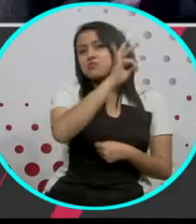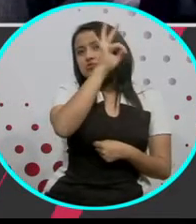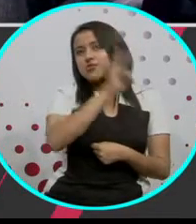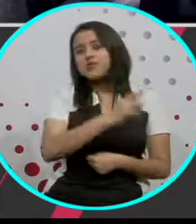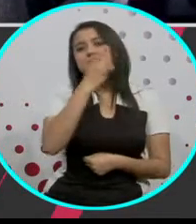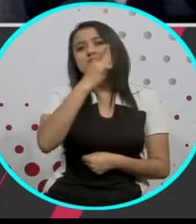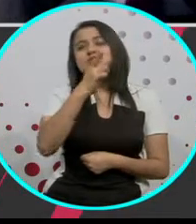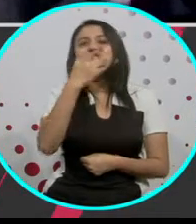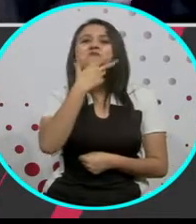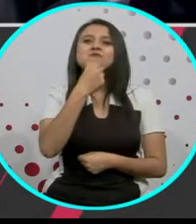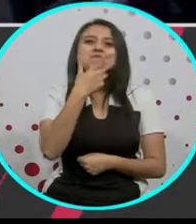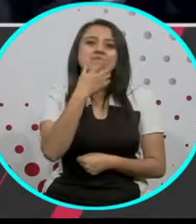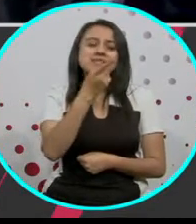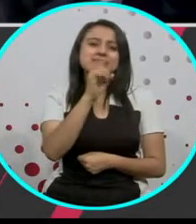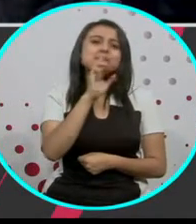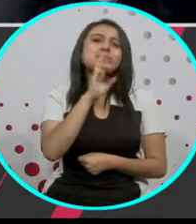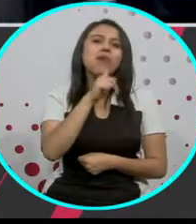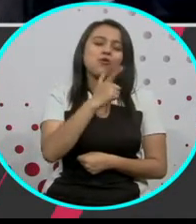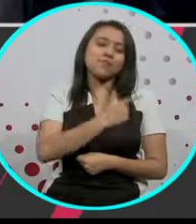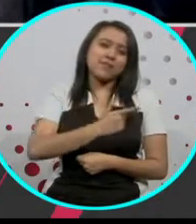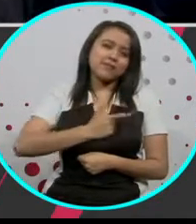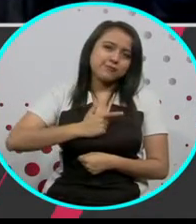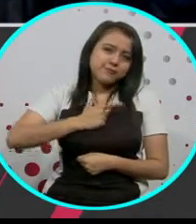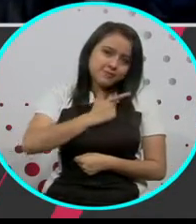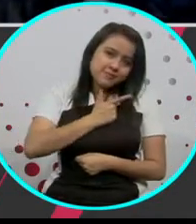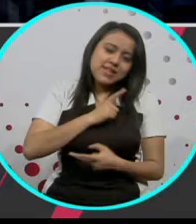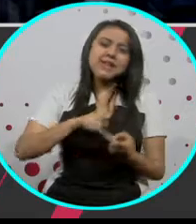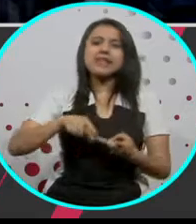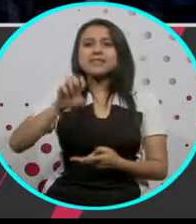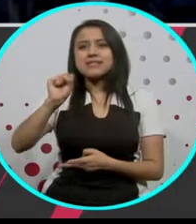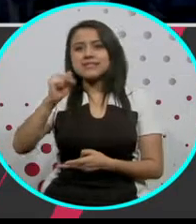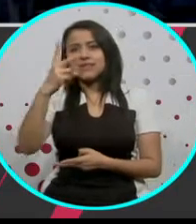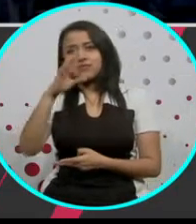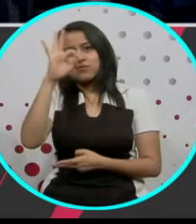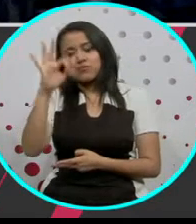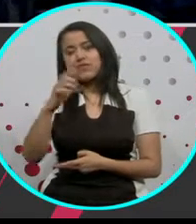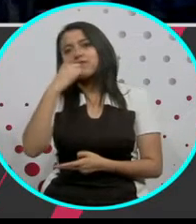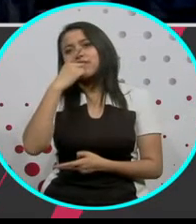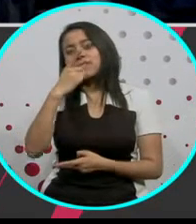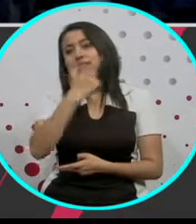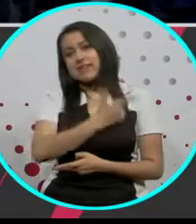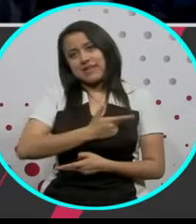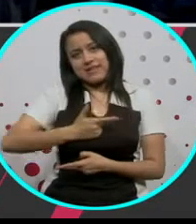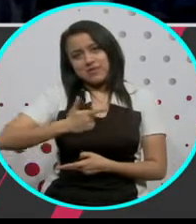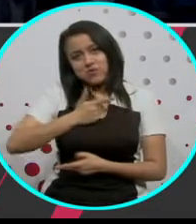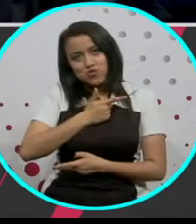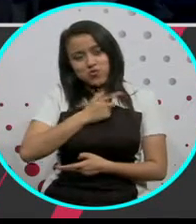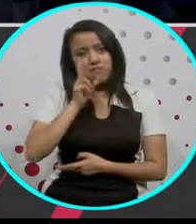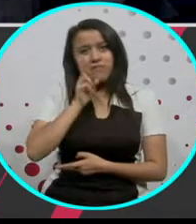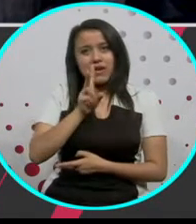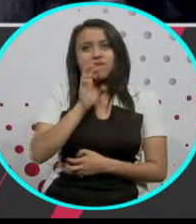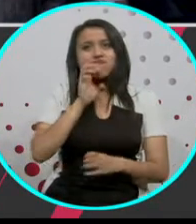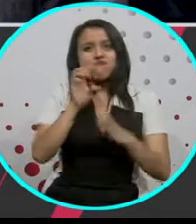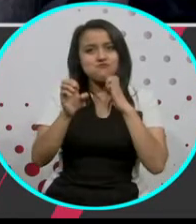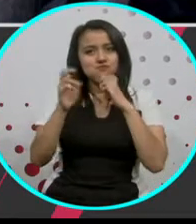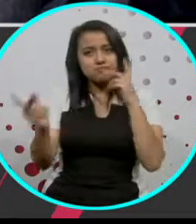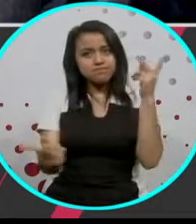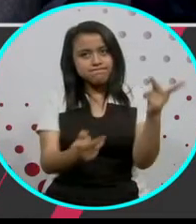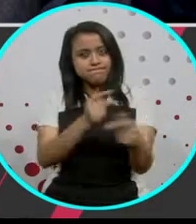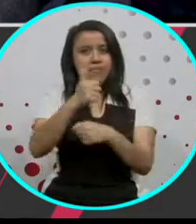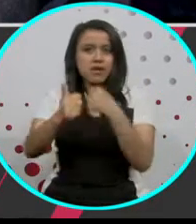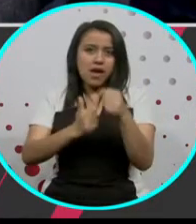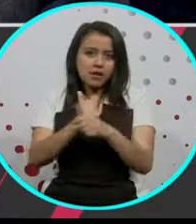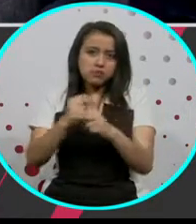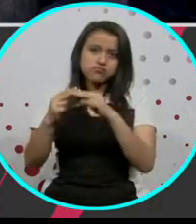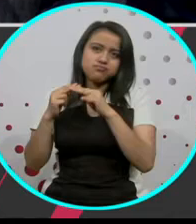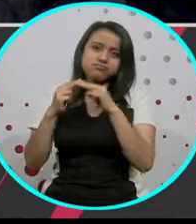71% de los hombres decimos que lo gozamos y 62% de las mujeres. Entonces, aunque esta es una encuesta que nosotros hacemos año con año,